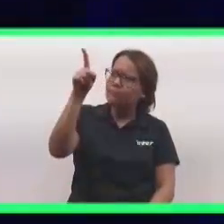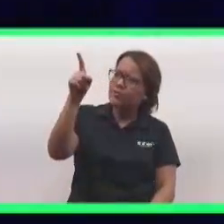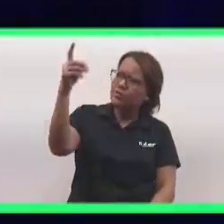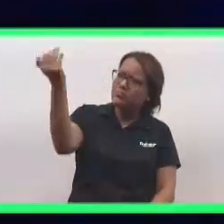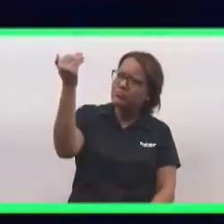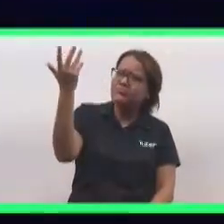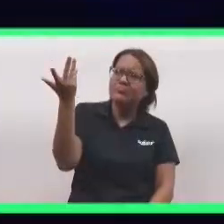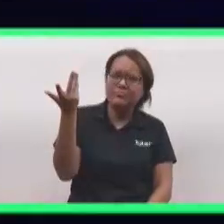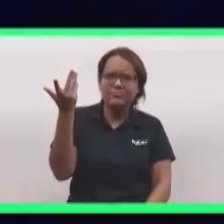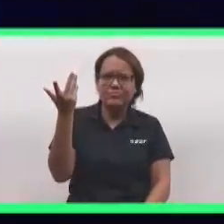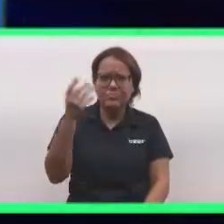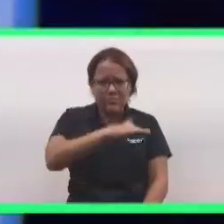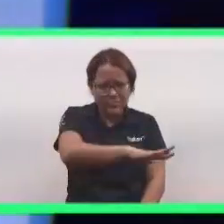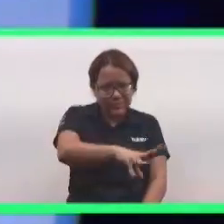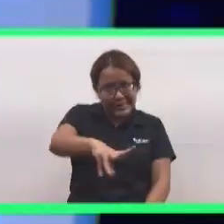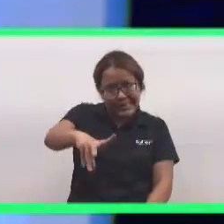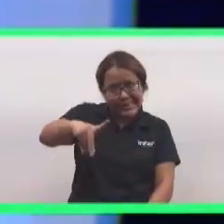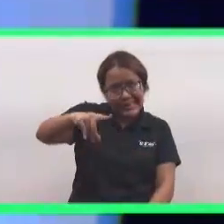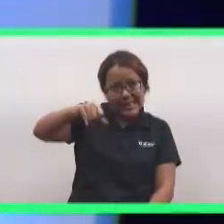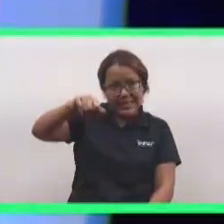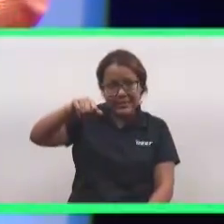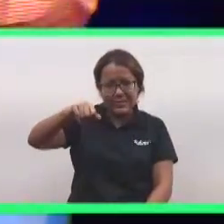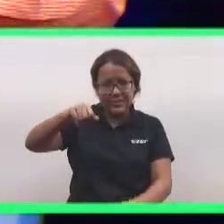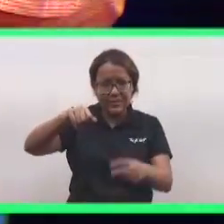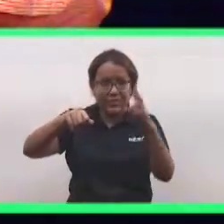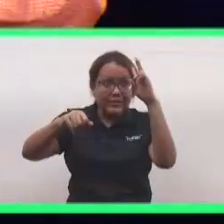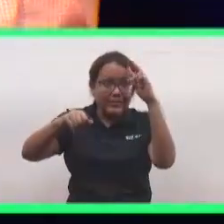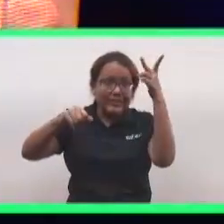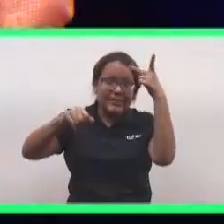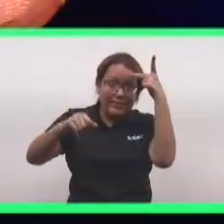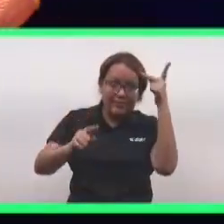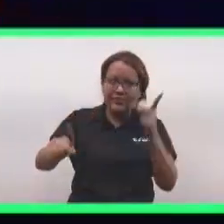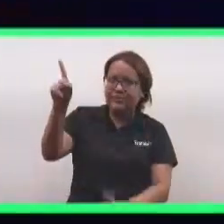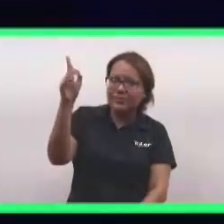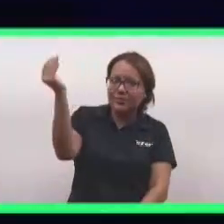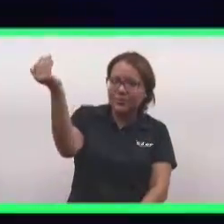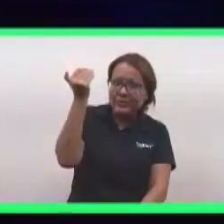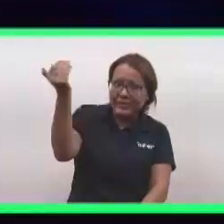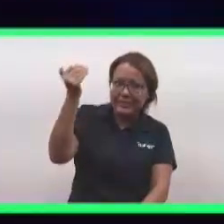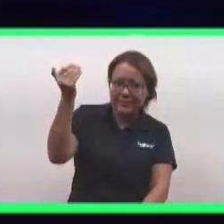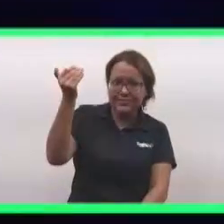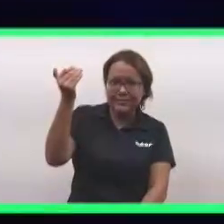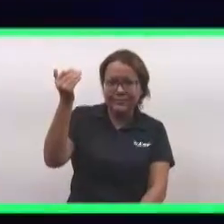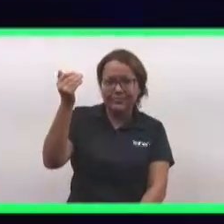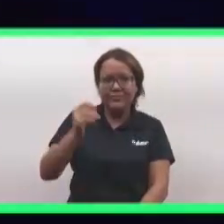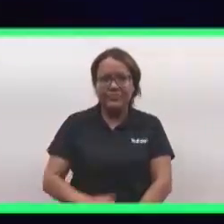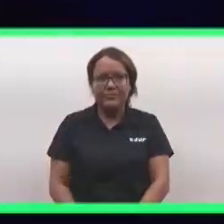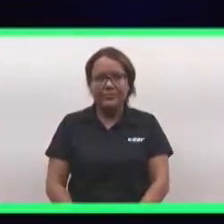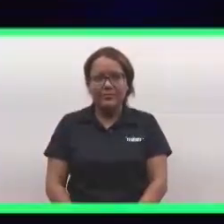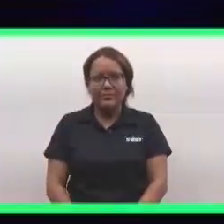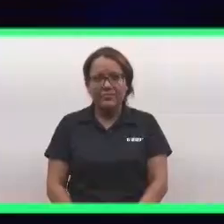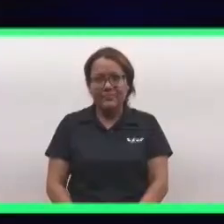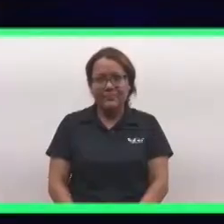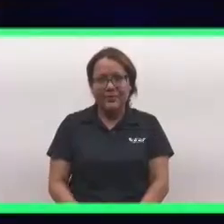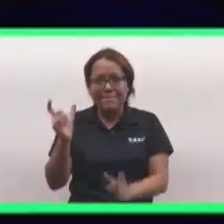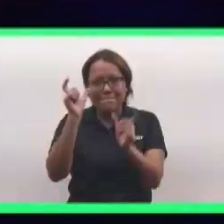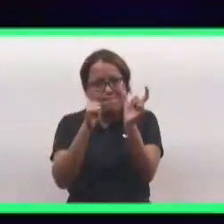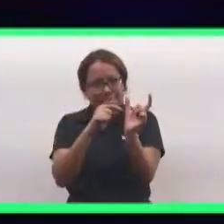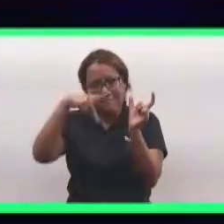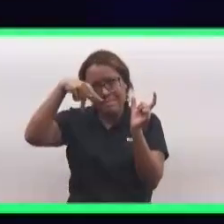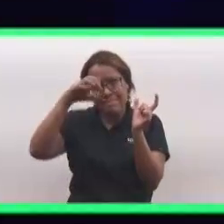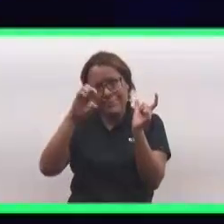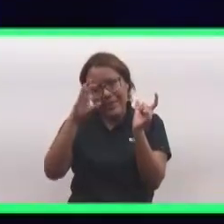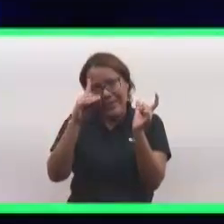conmigo. El desierto, en un sentido espiritual, es la pedagogía de Dios. Pedagogos. Es